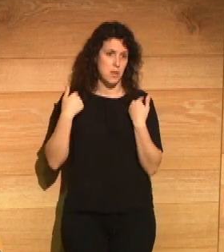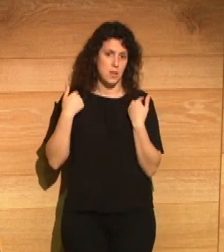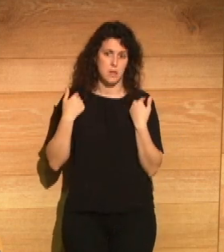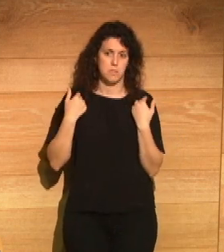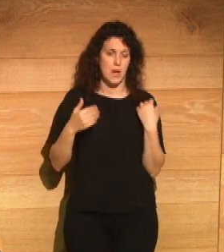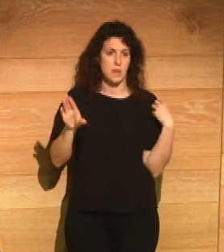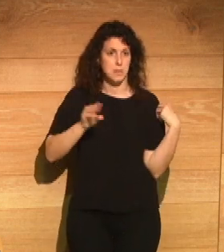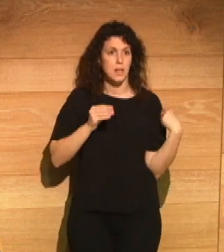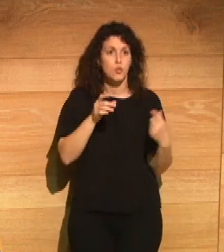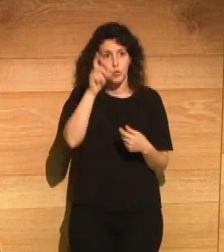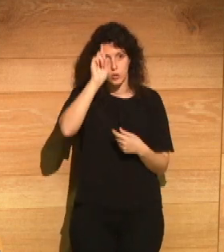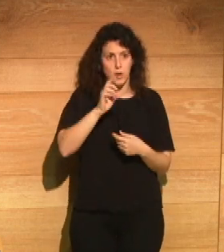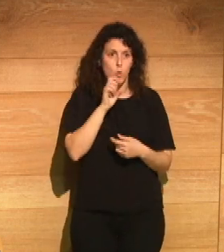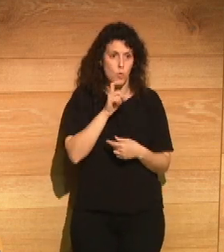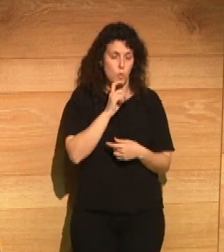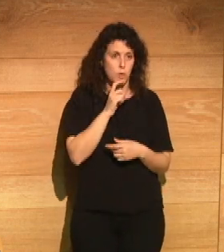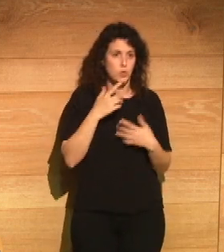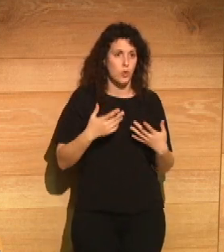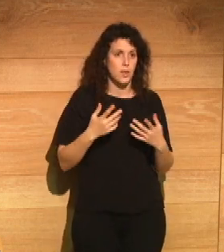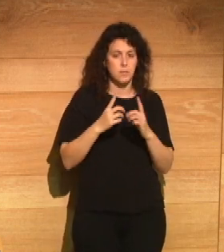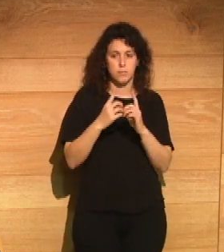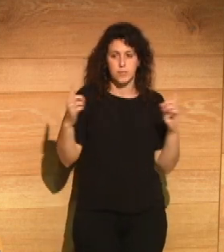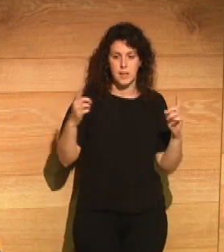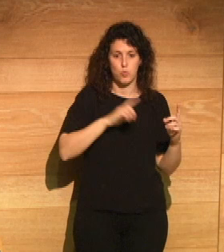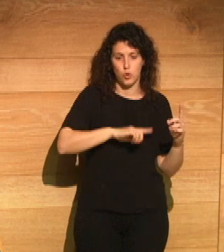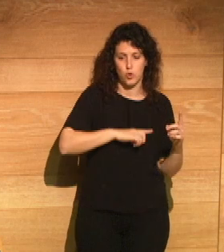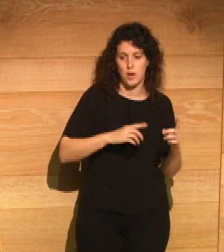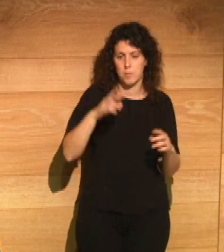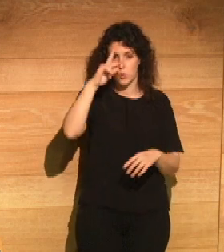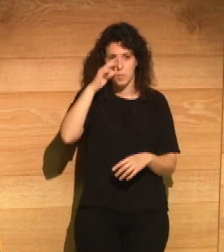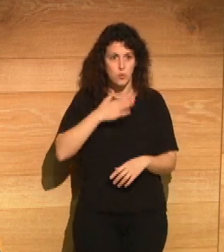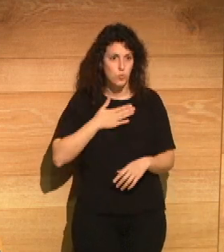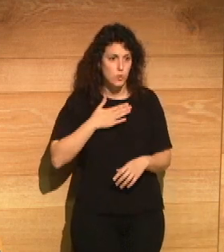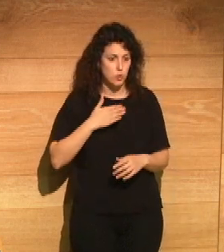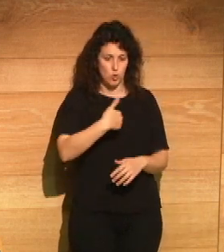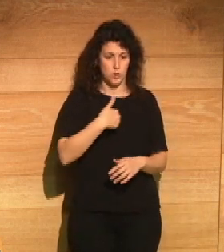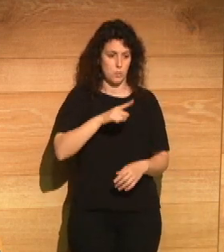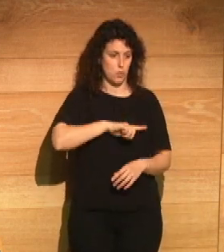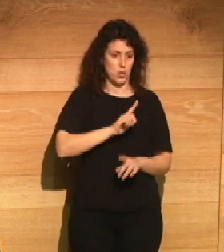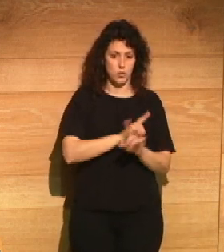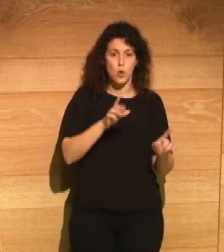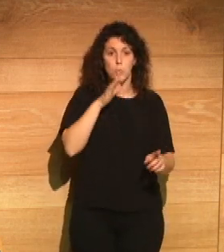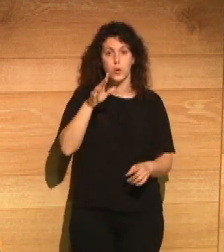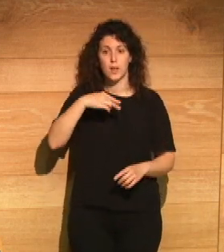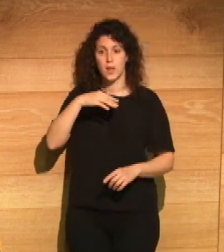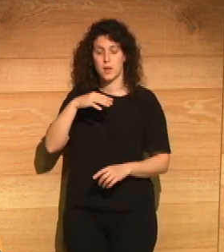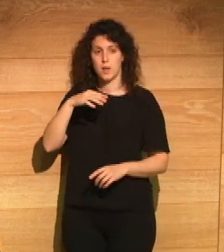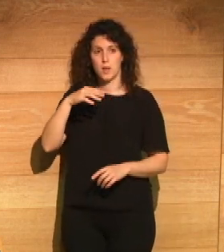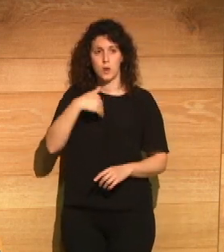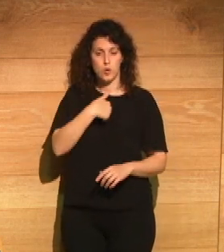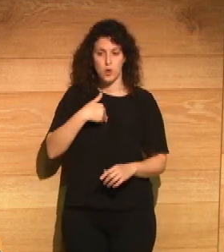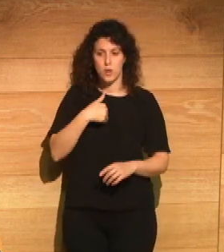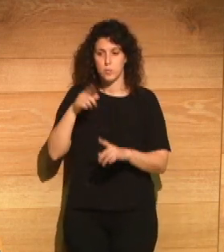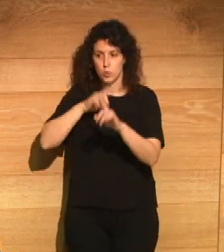entonces estaban distantes emocionalmente de nosotros, no se preocupaban por nuestros rollos emocionales porque estaban muy preocupados por los de ellos, pero tampoco